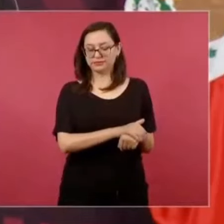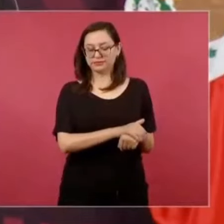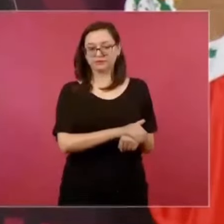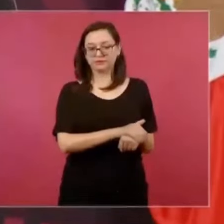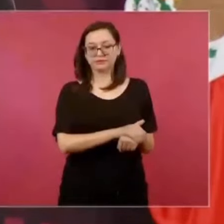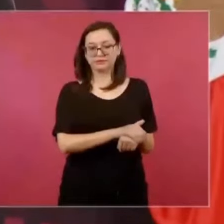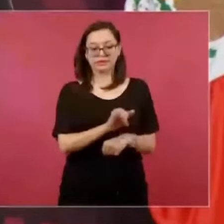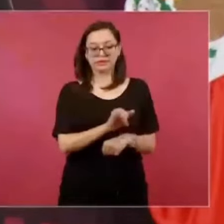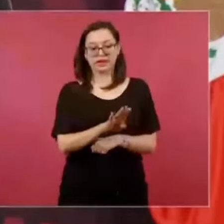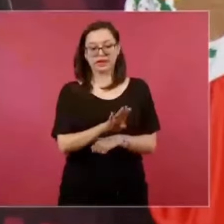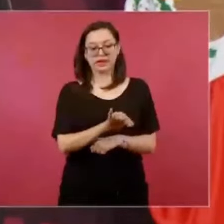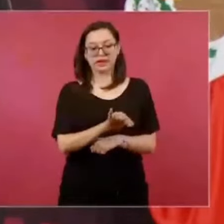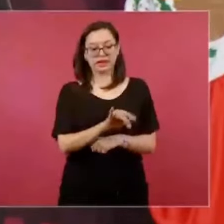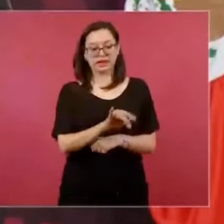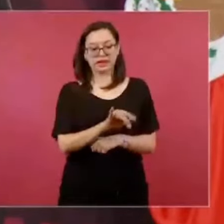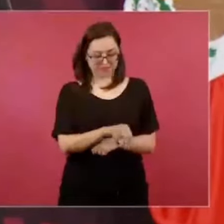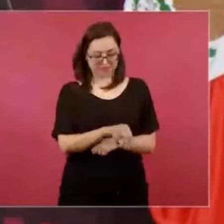Ili.